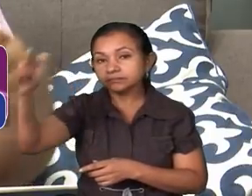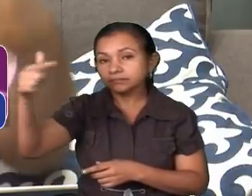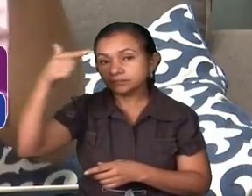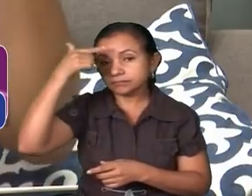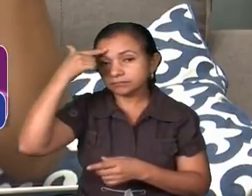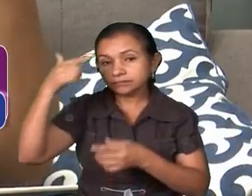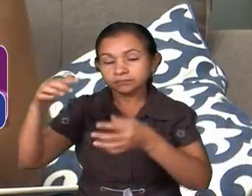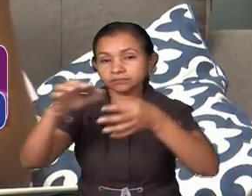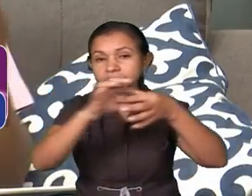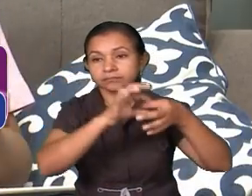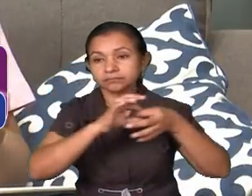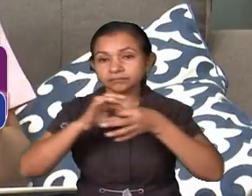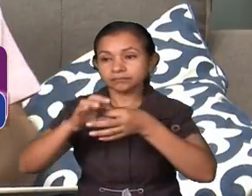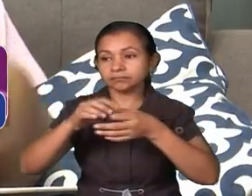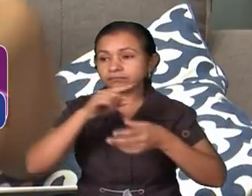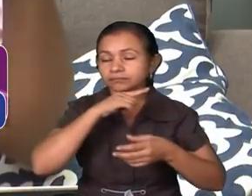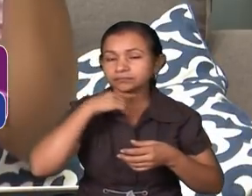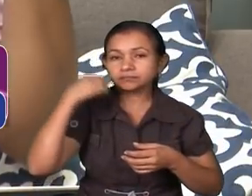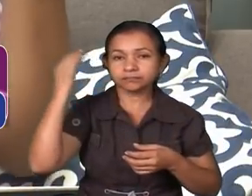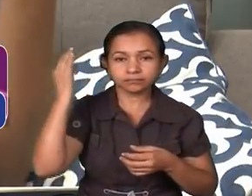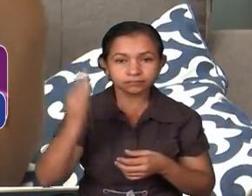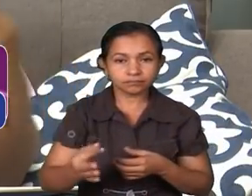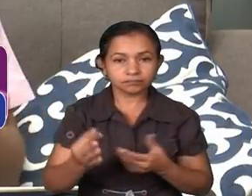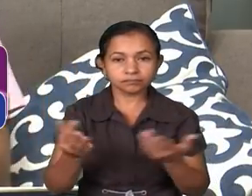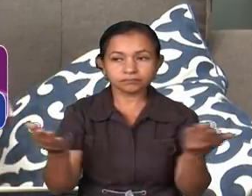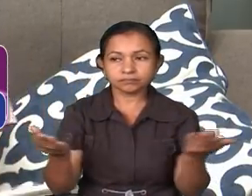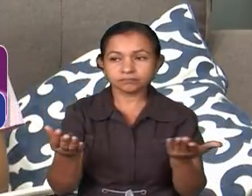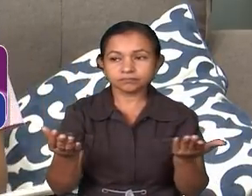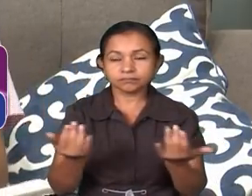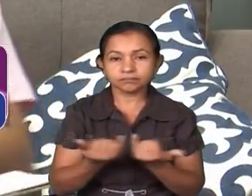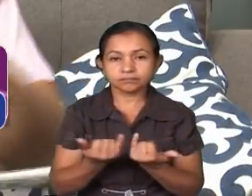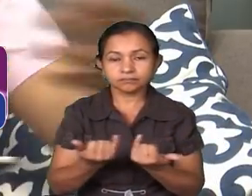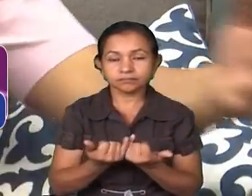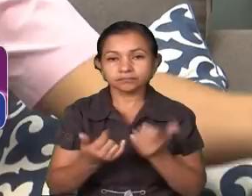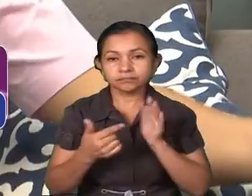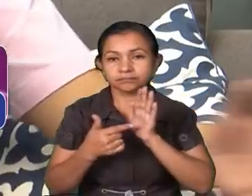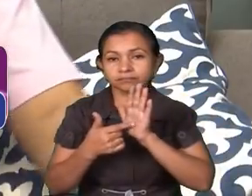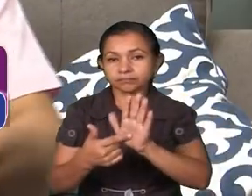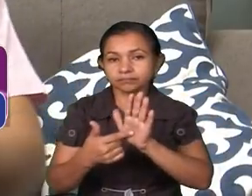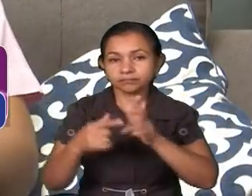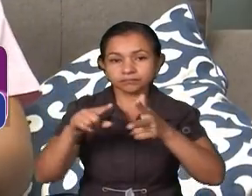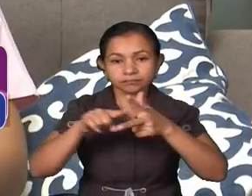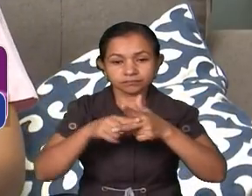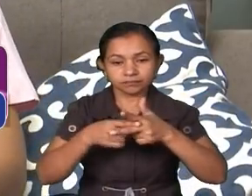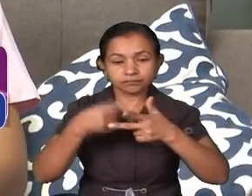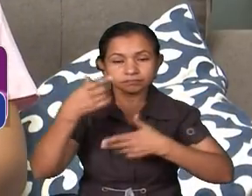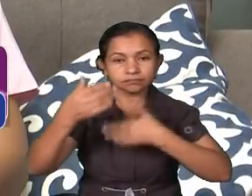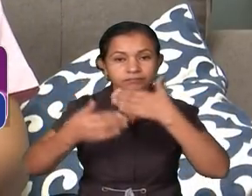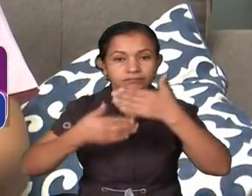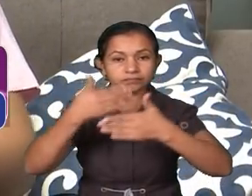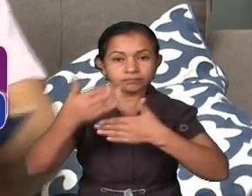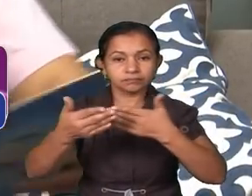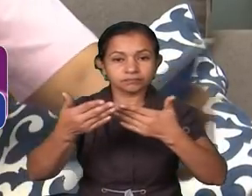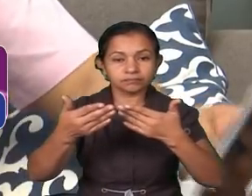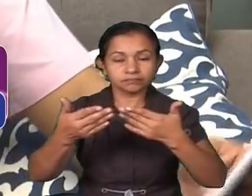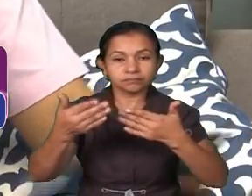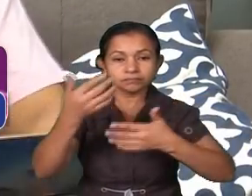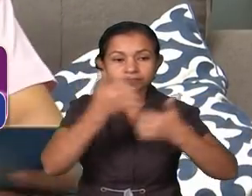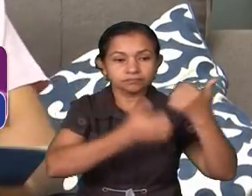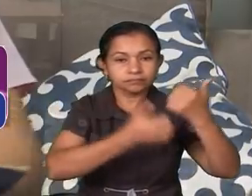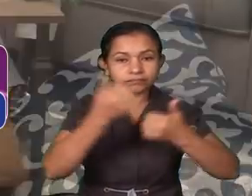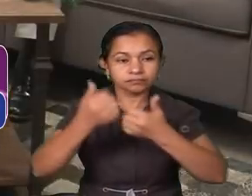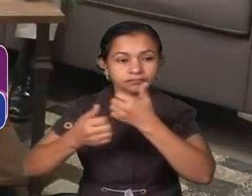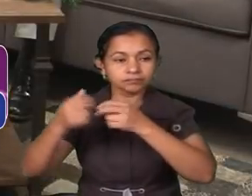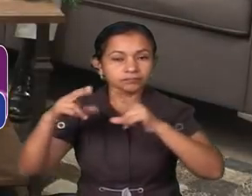en mantener una posición firme, en mantener una posición, por ejemplo, cuando se inició todo el proceso de desestabilización